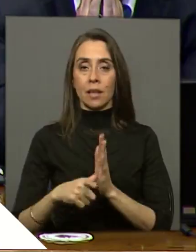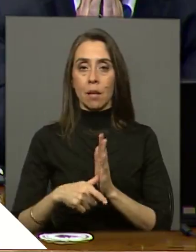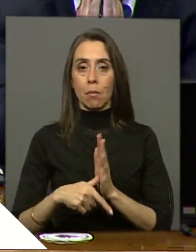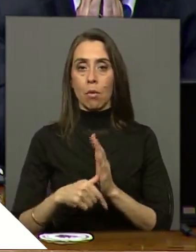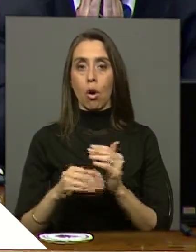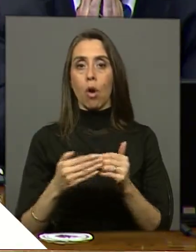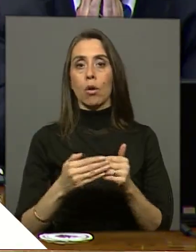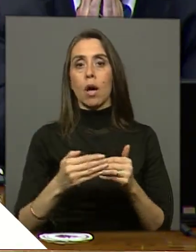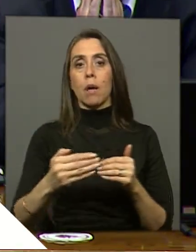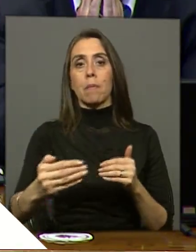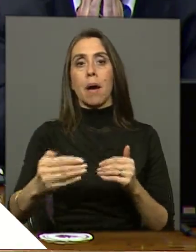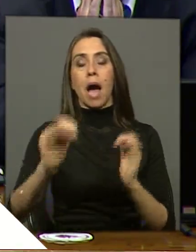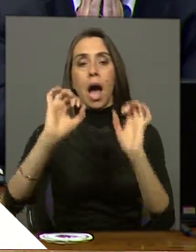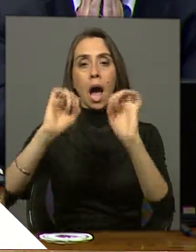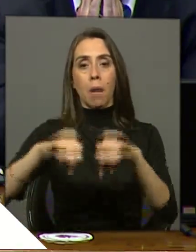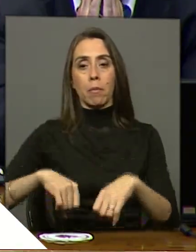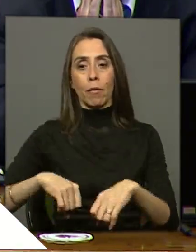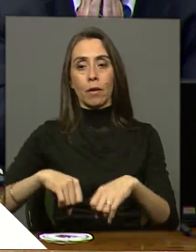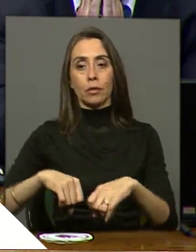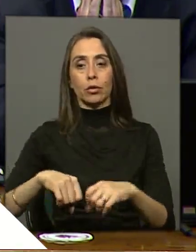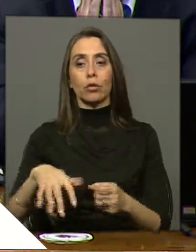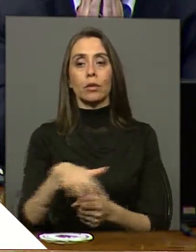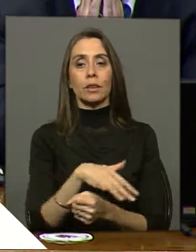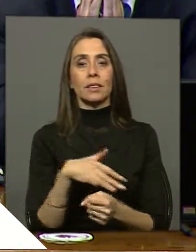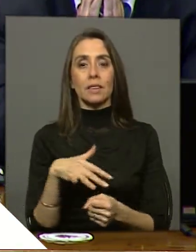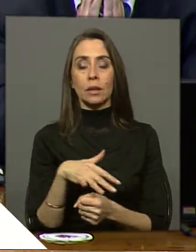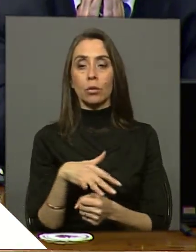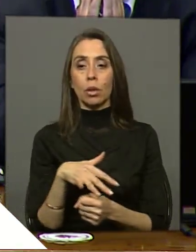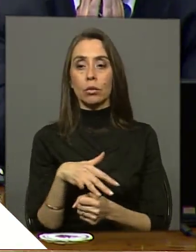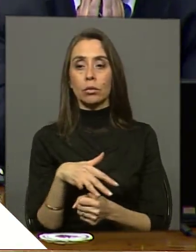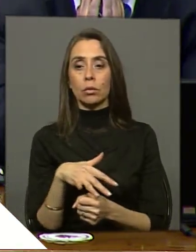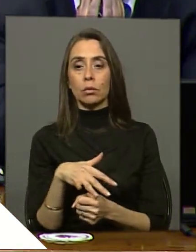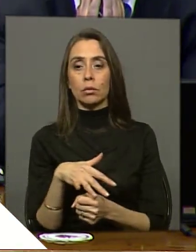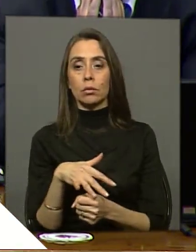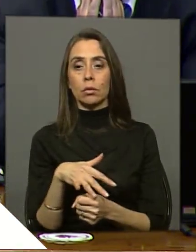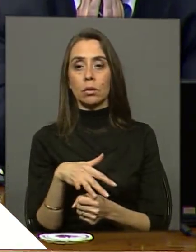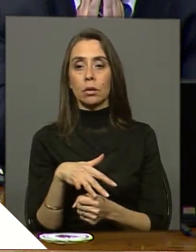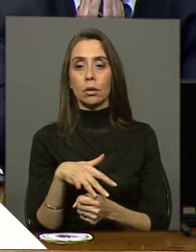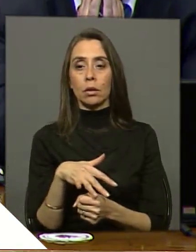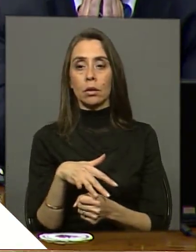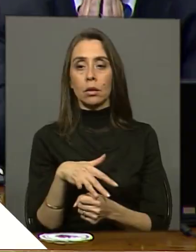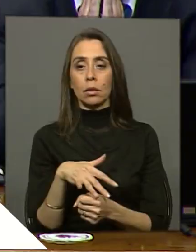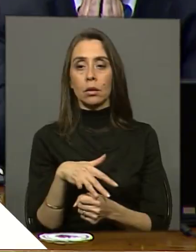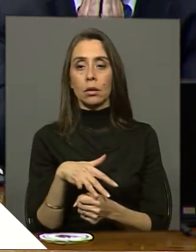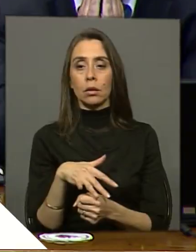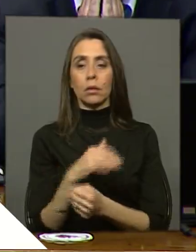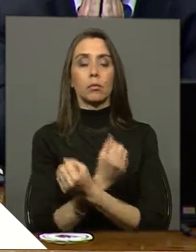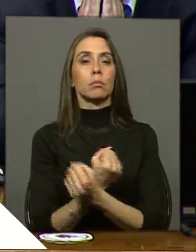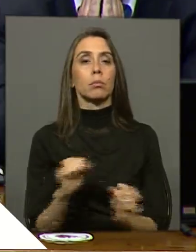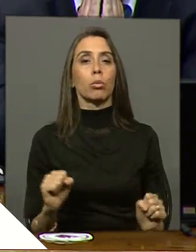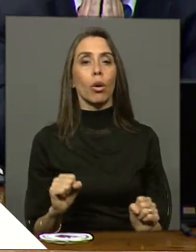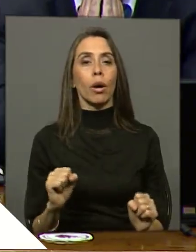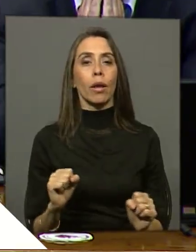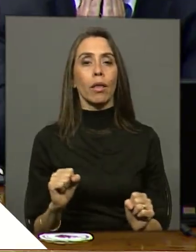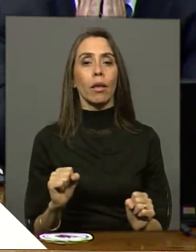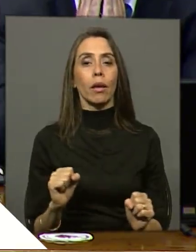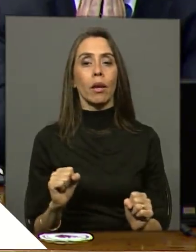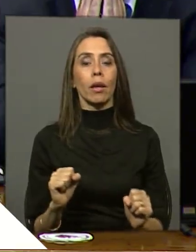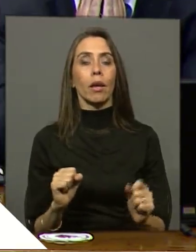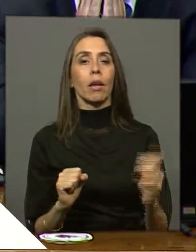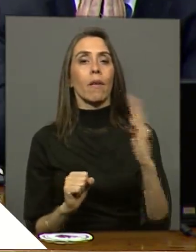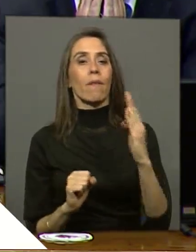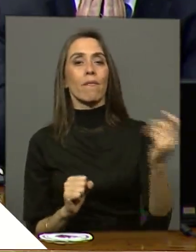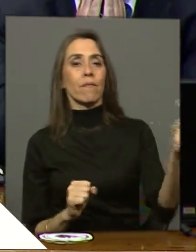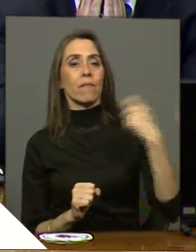aprobación, se genera una situación de imposibilidad de poder acceder a los